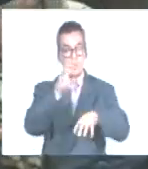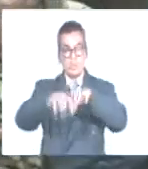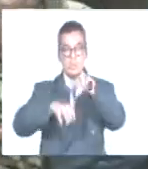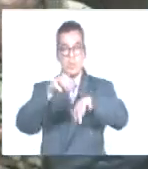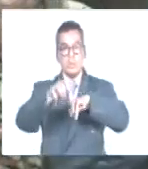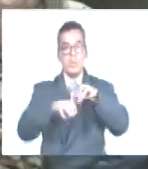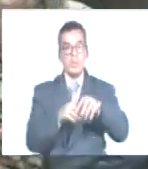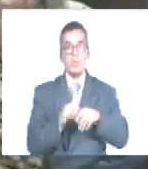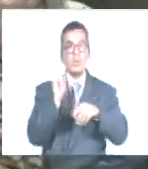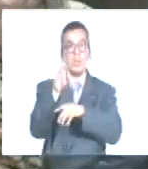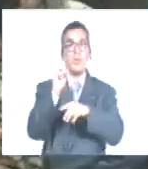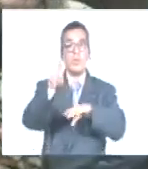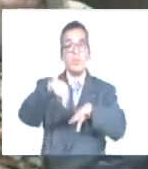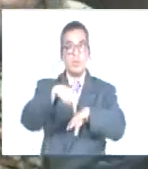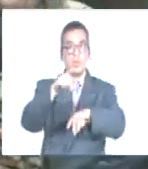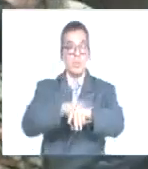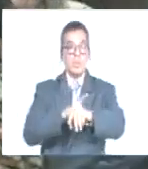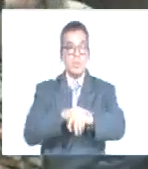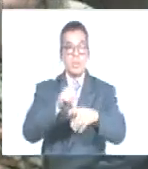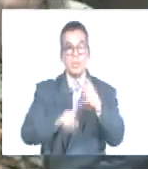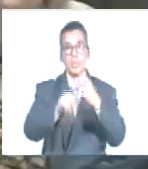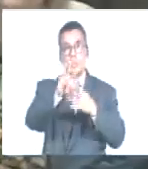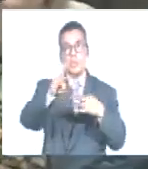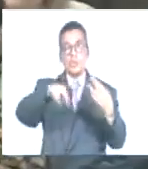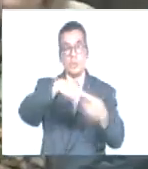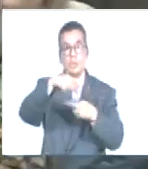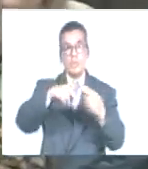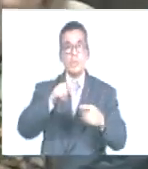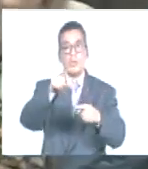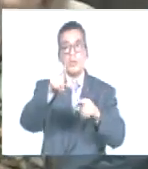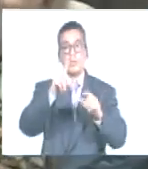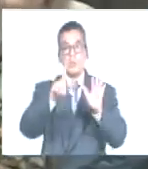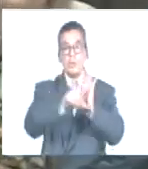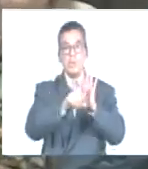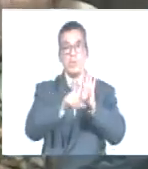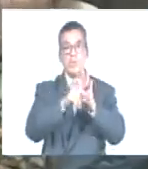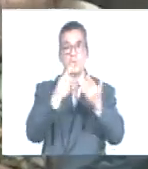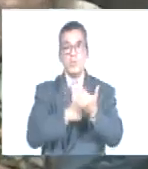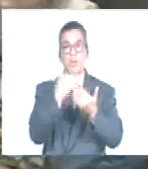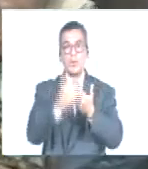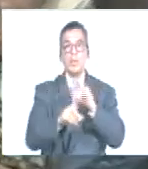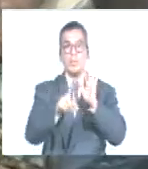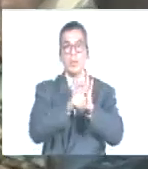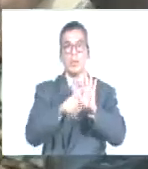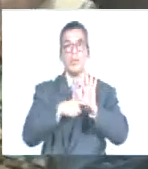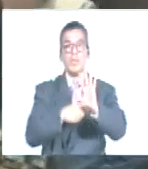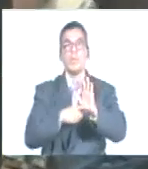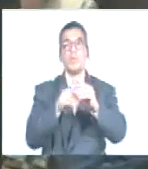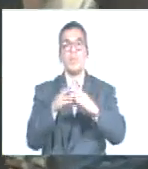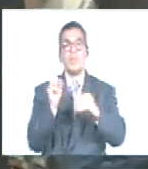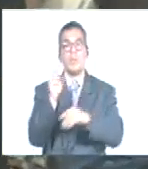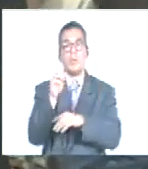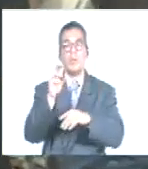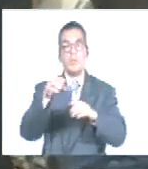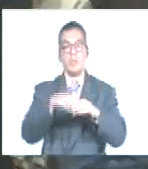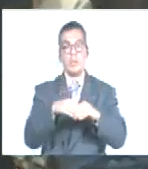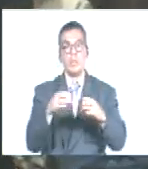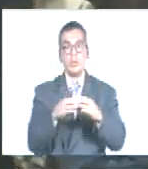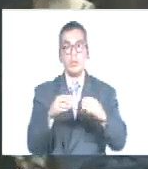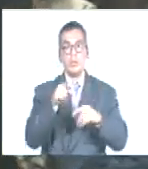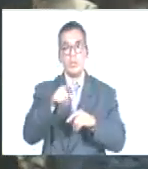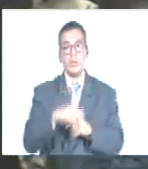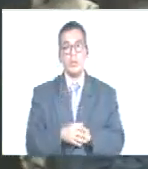incluso se llevó al Congreso de ese momento, de la Cuarta República, una ley, un proyecto de ley, donde se presentó ante el Congreso. Y ese